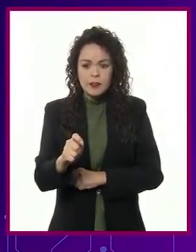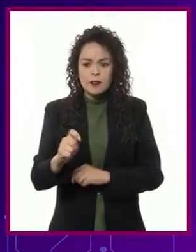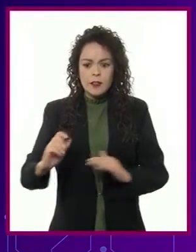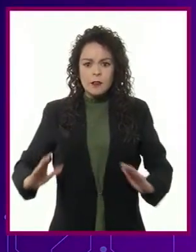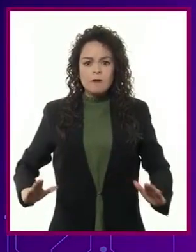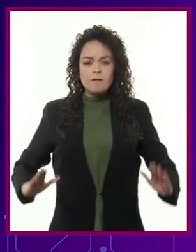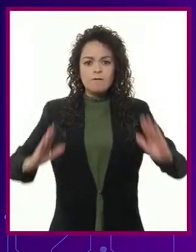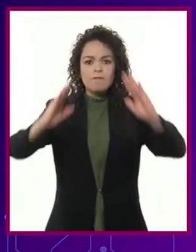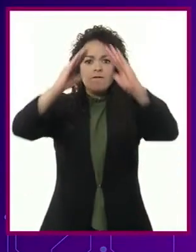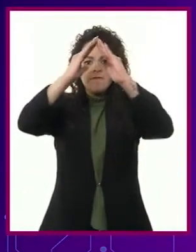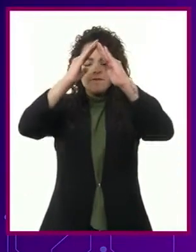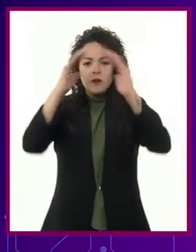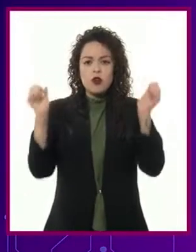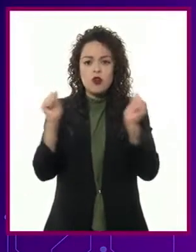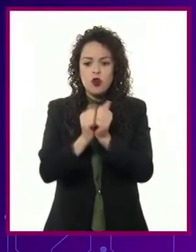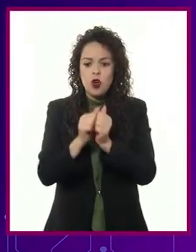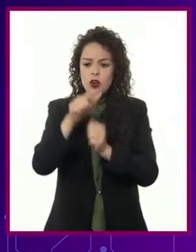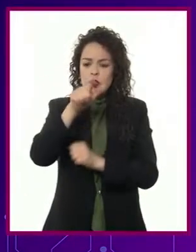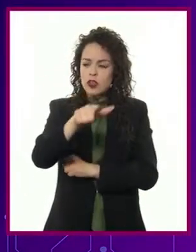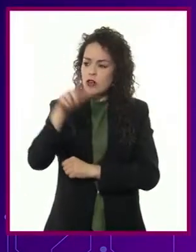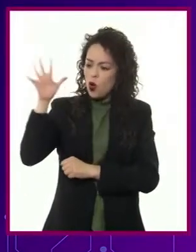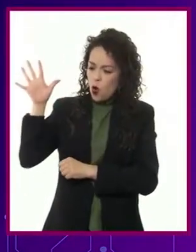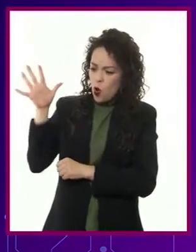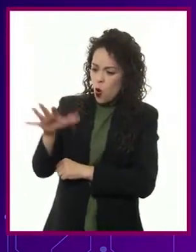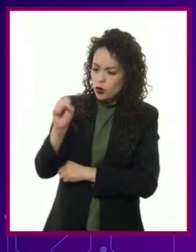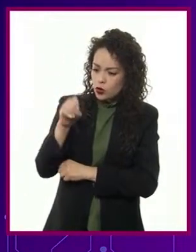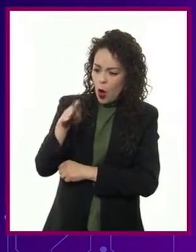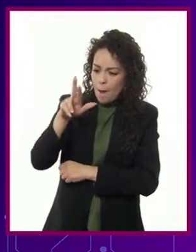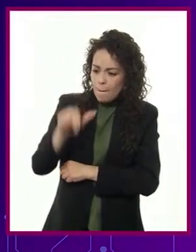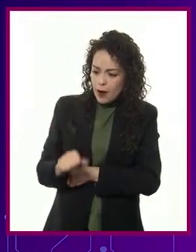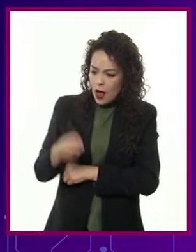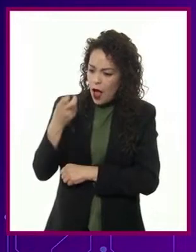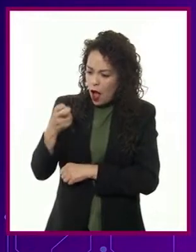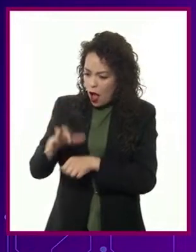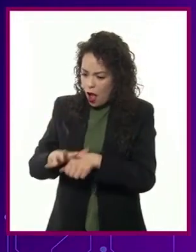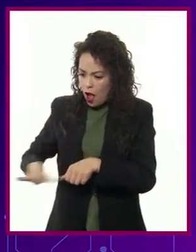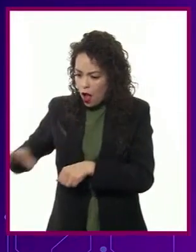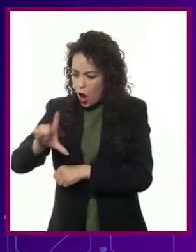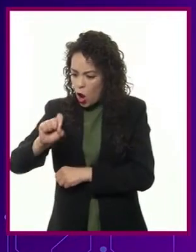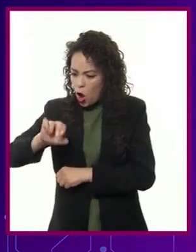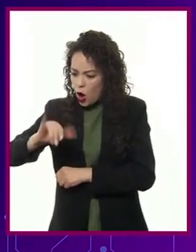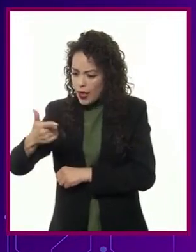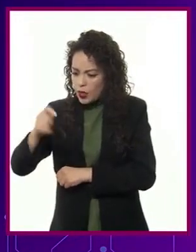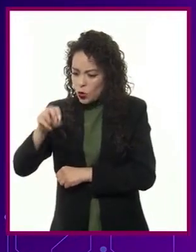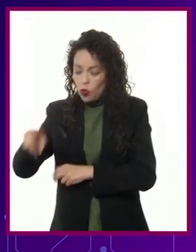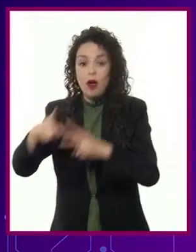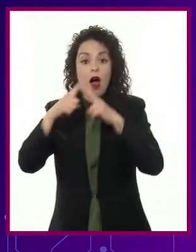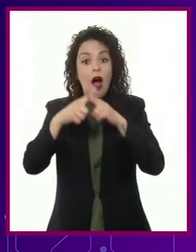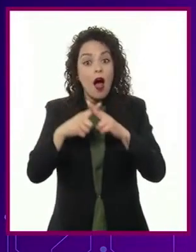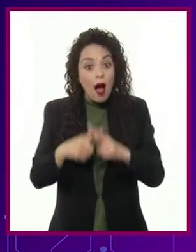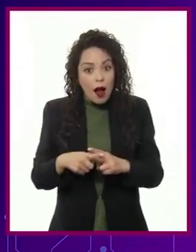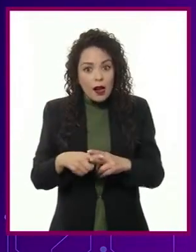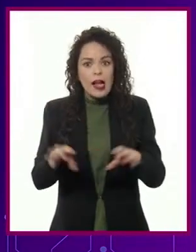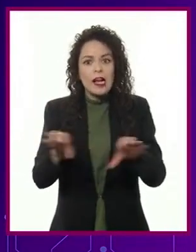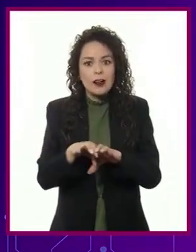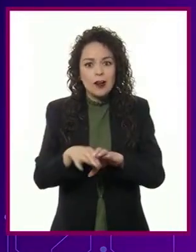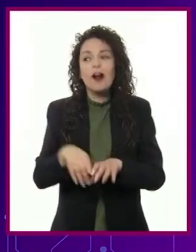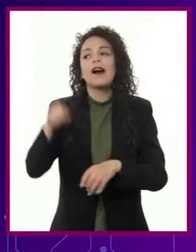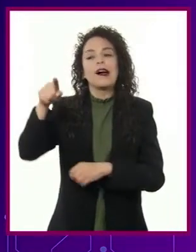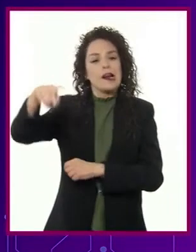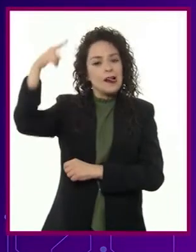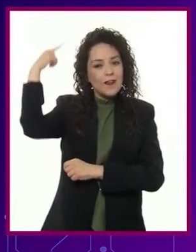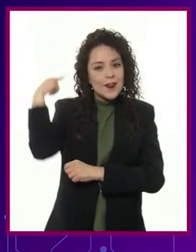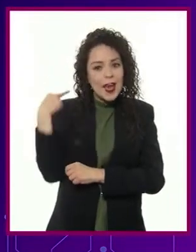de la longitud de su sombra. Esto, por supuesto, fue durante un viaje que como